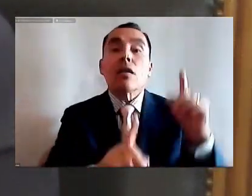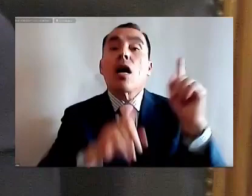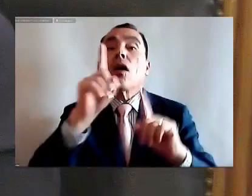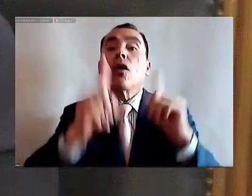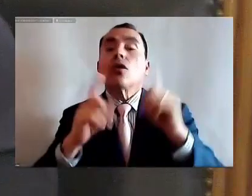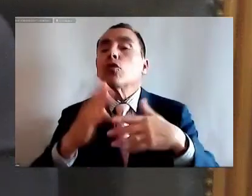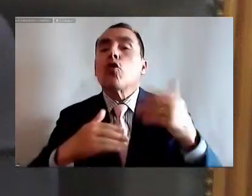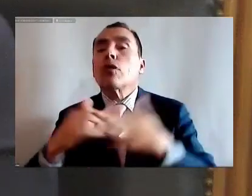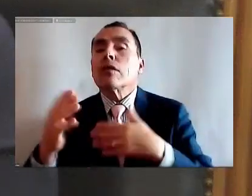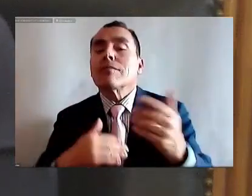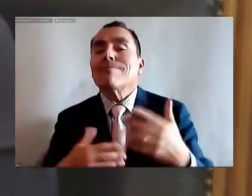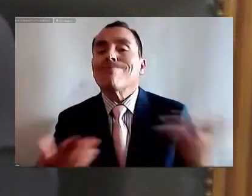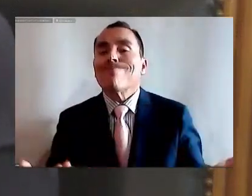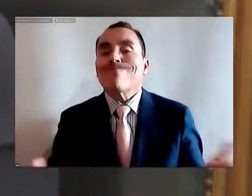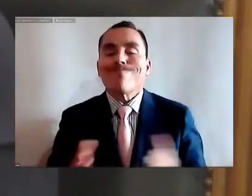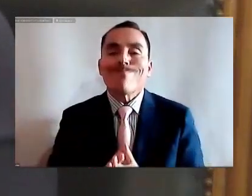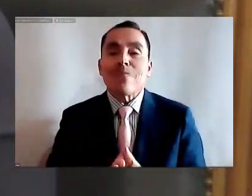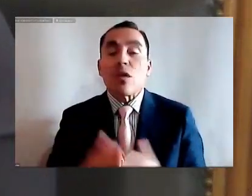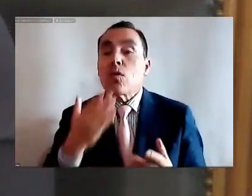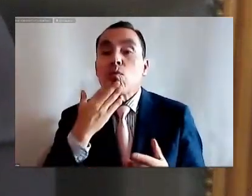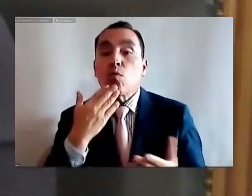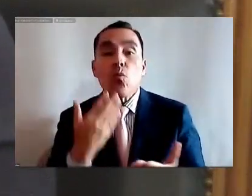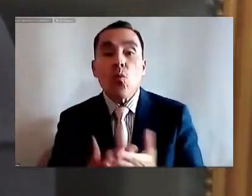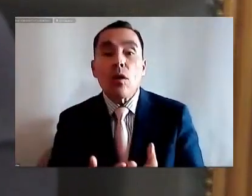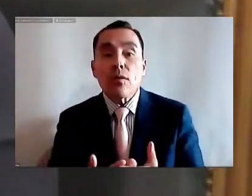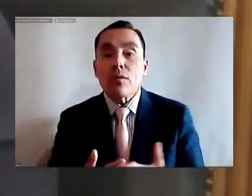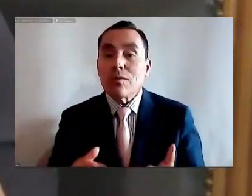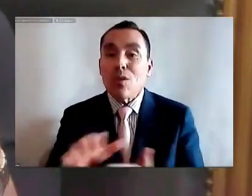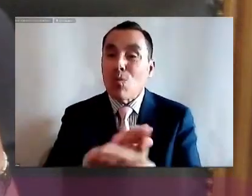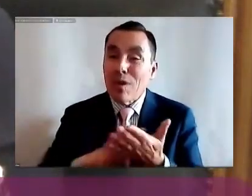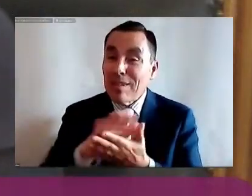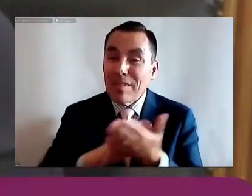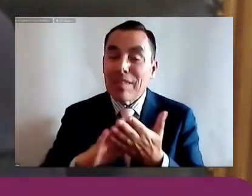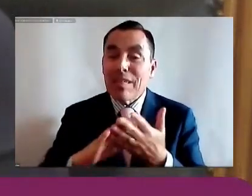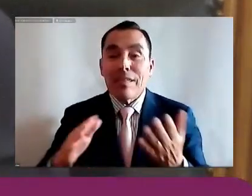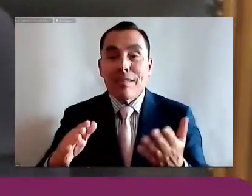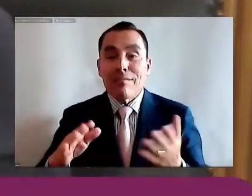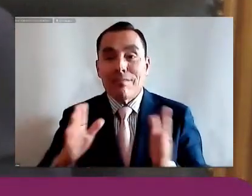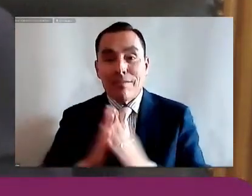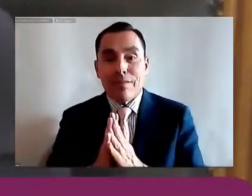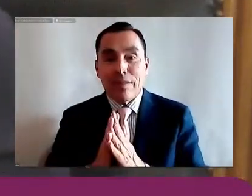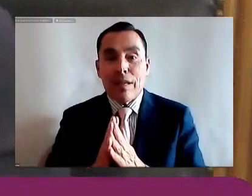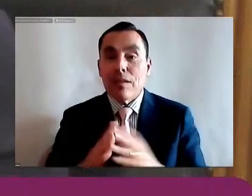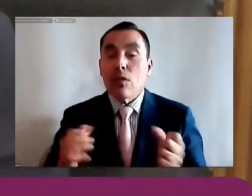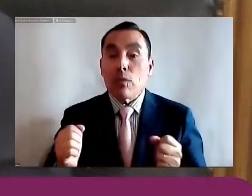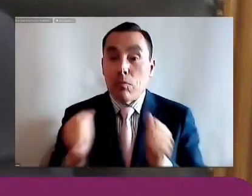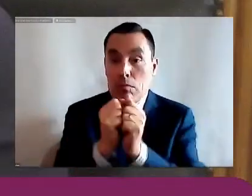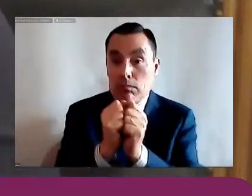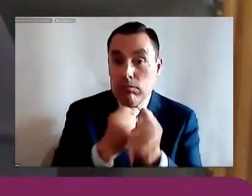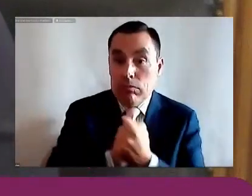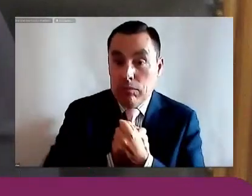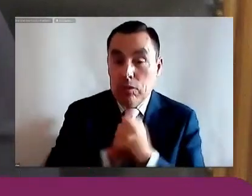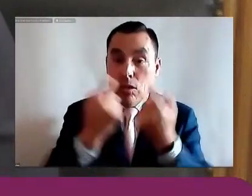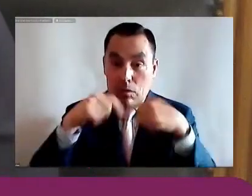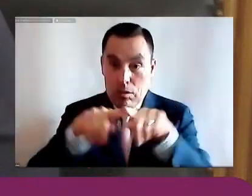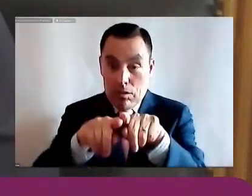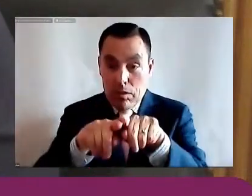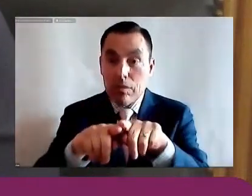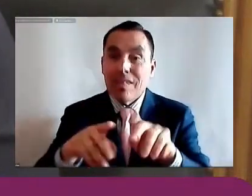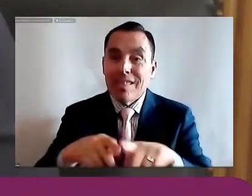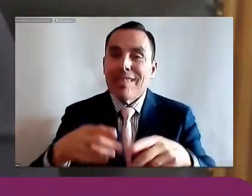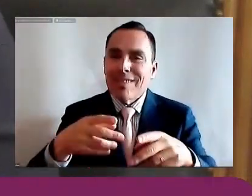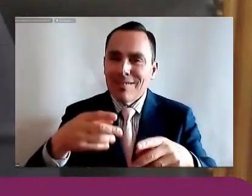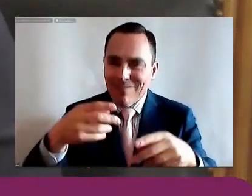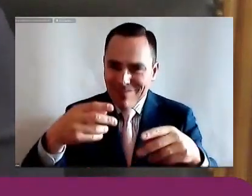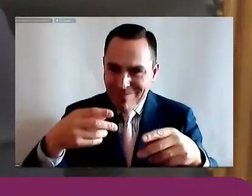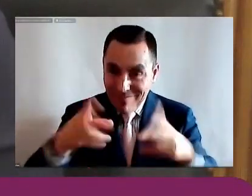al momento del término de estas relaciones afectivas, estas convivencias de hecho. Y en este sentido